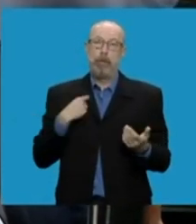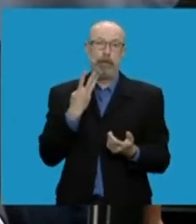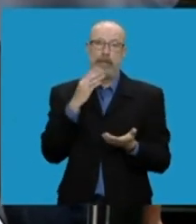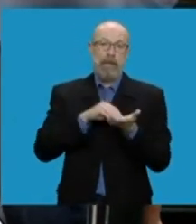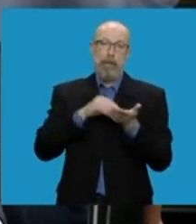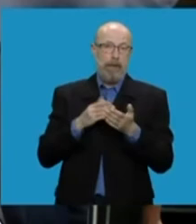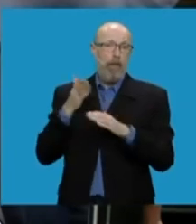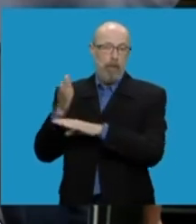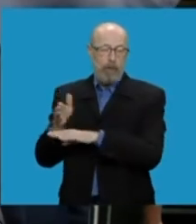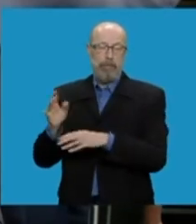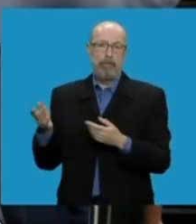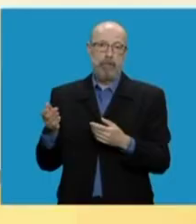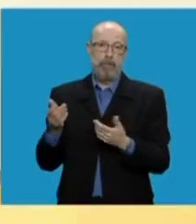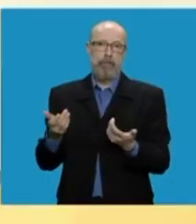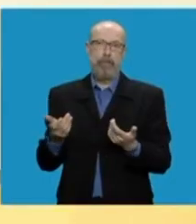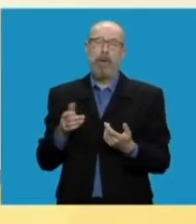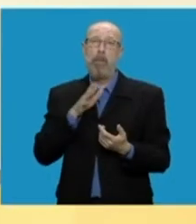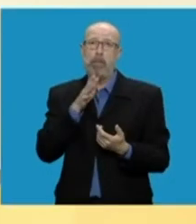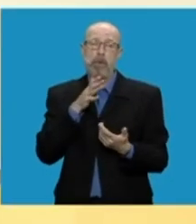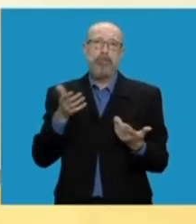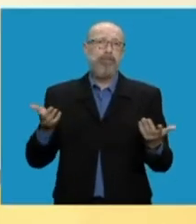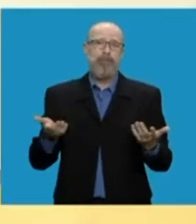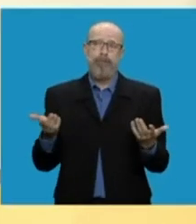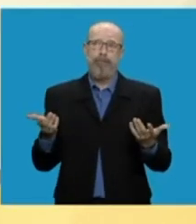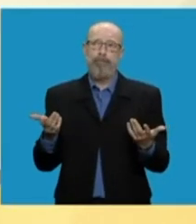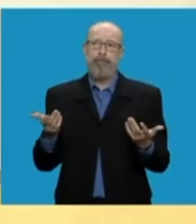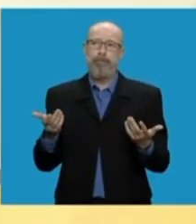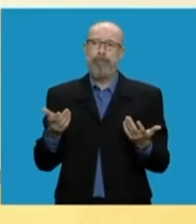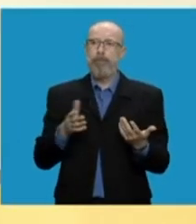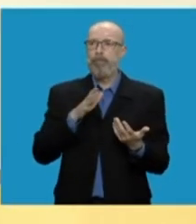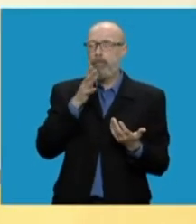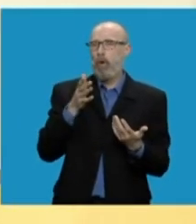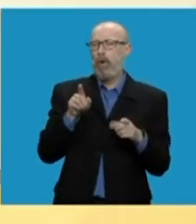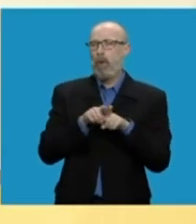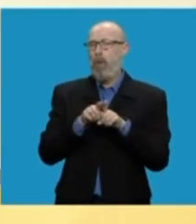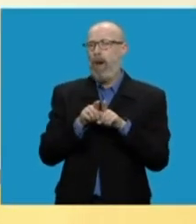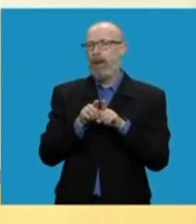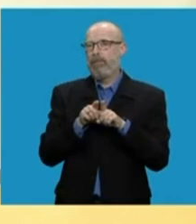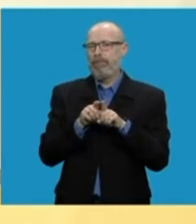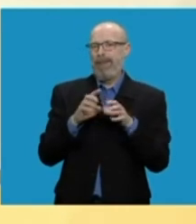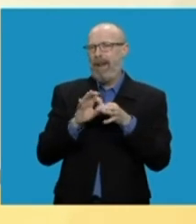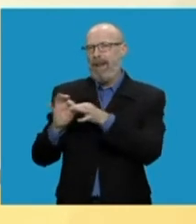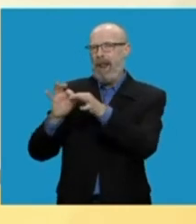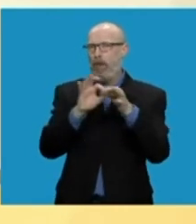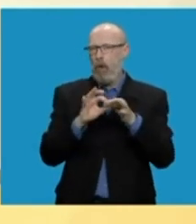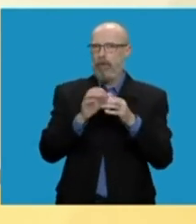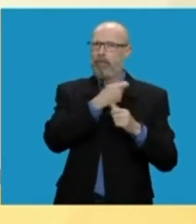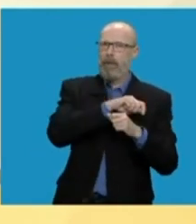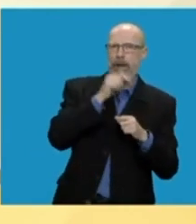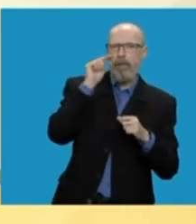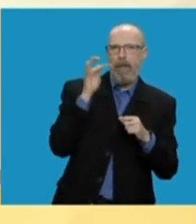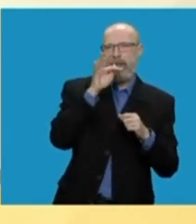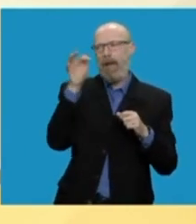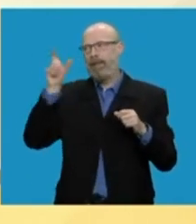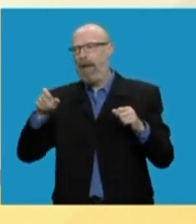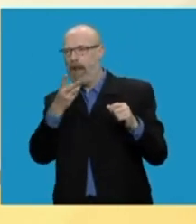poco, yo creo que más que nada por guardar un poco la sincronía con las otras dos. Y además en la